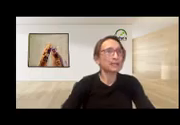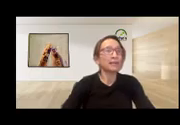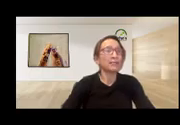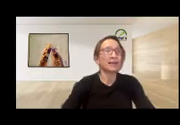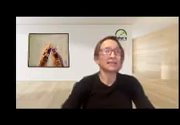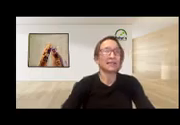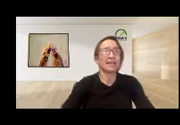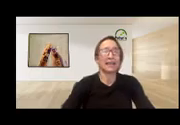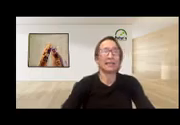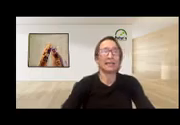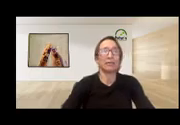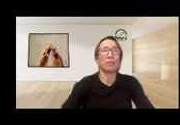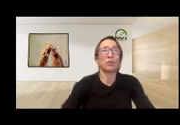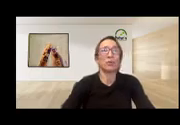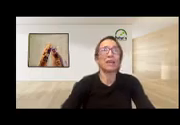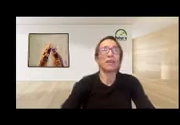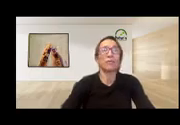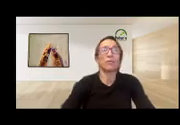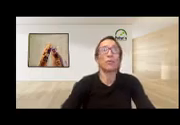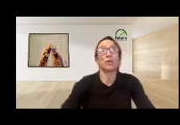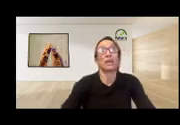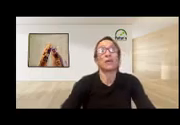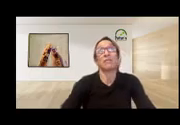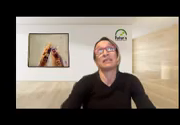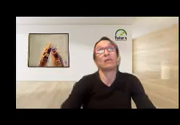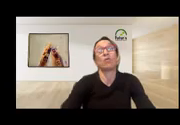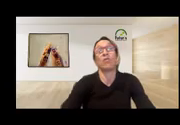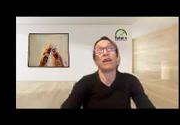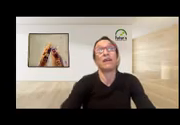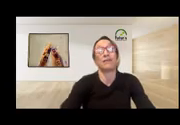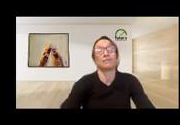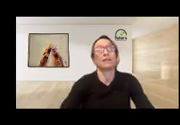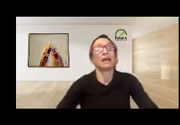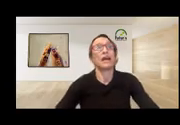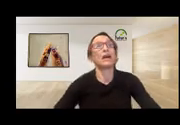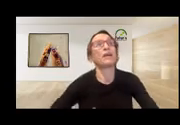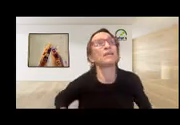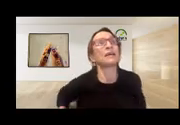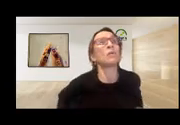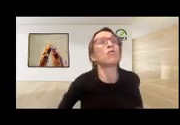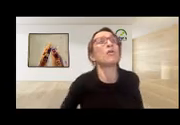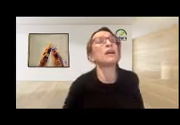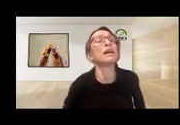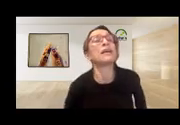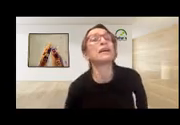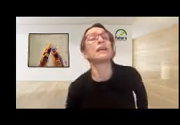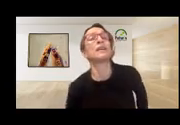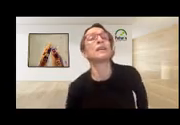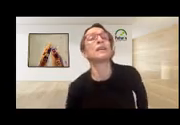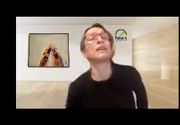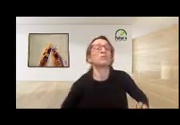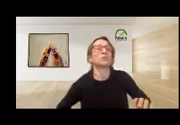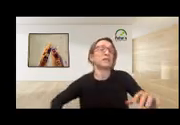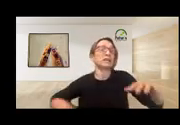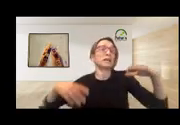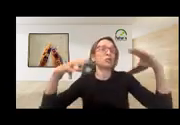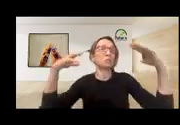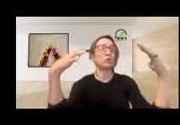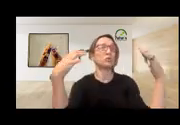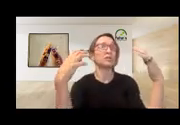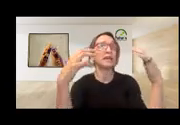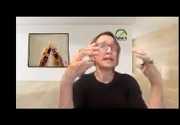era bastante más grande. ¿Por qué? Porque había más agua congelada. Había más agua congelada en los